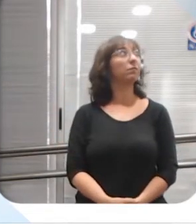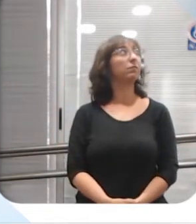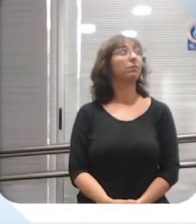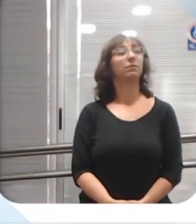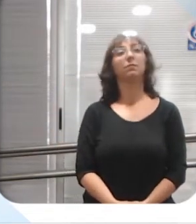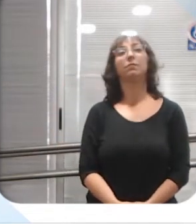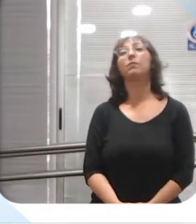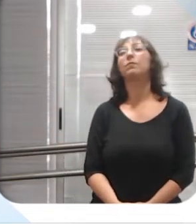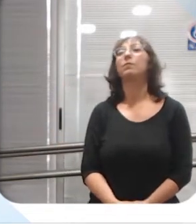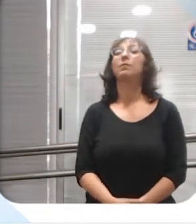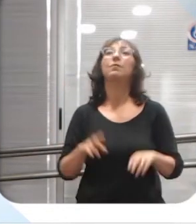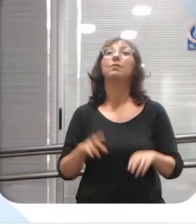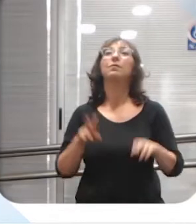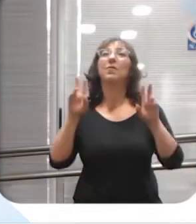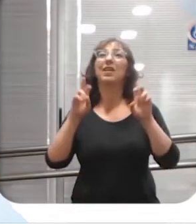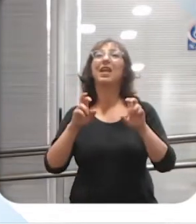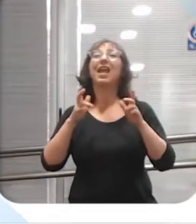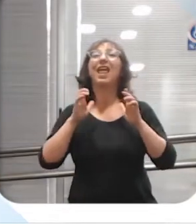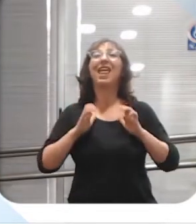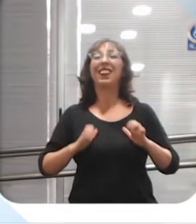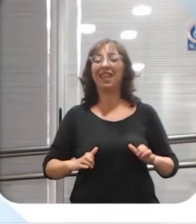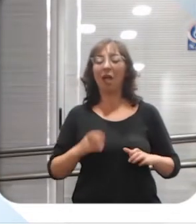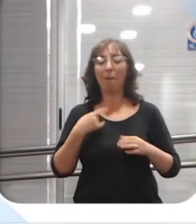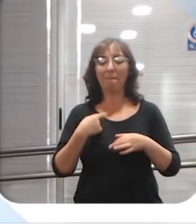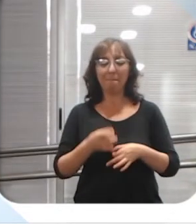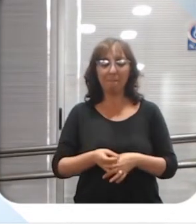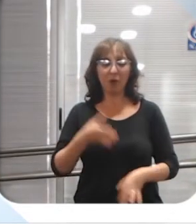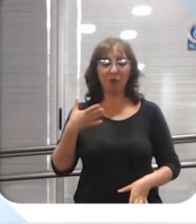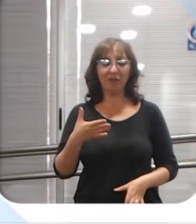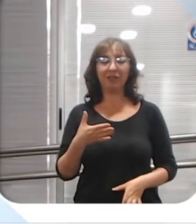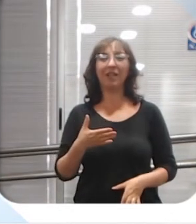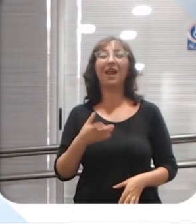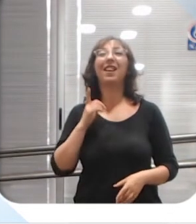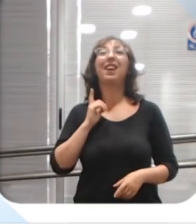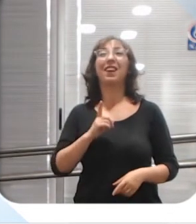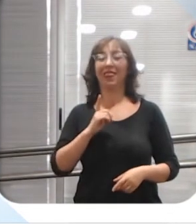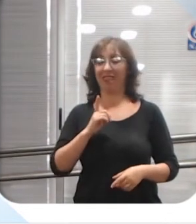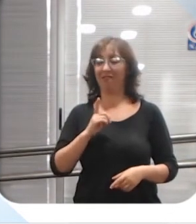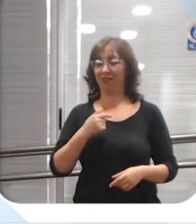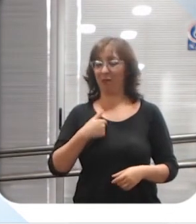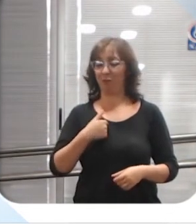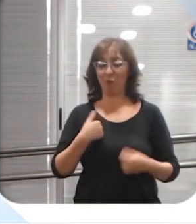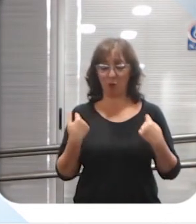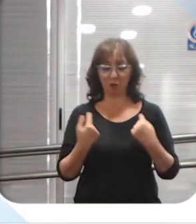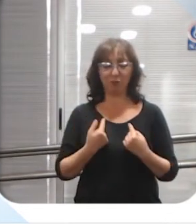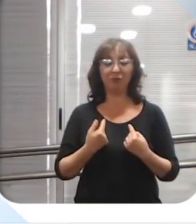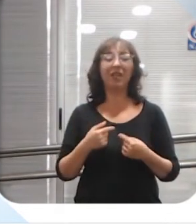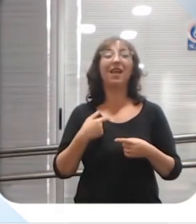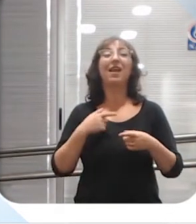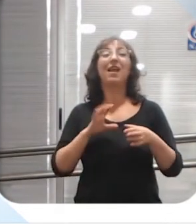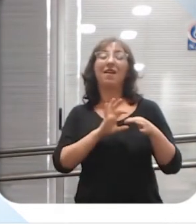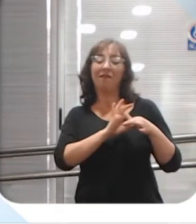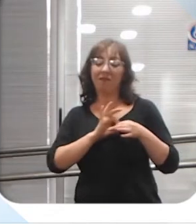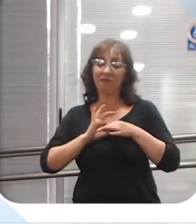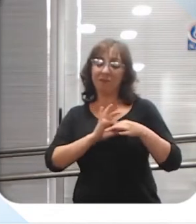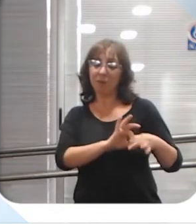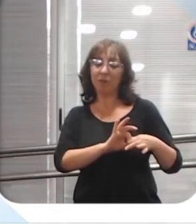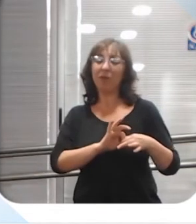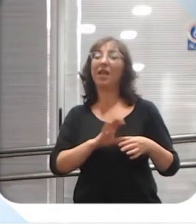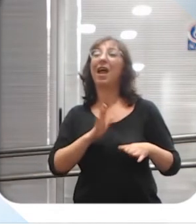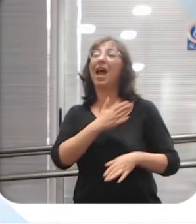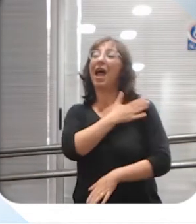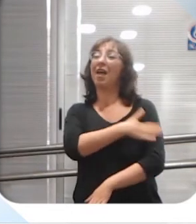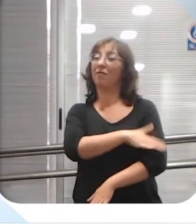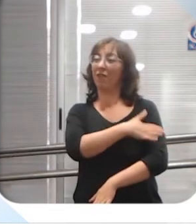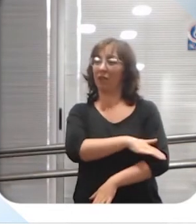En cuanto a nuestras responsabilidades éticas profesionales, tenemos la tarea y tenemos siempre vinculada a nuestra tarea nuestros